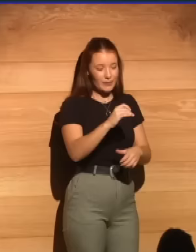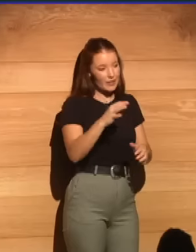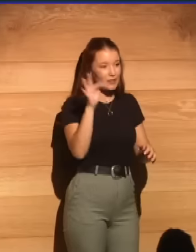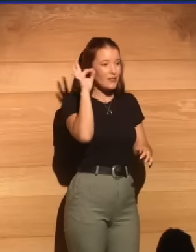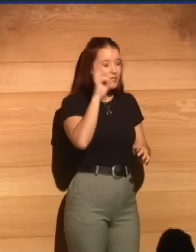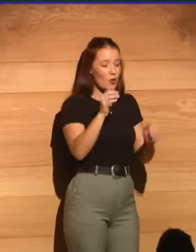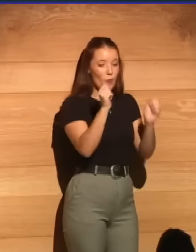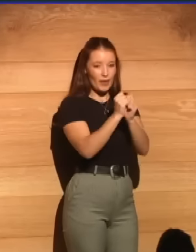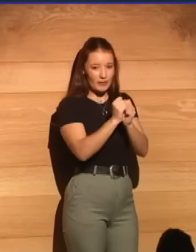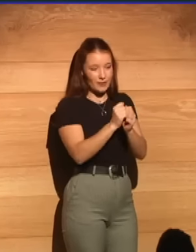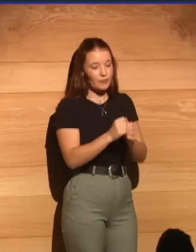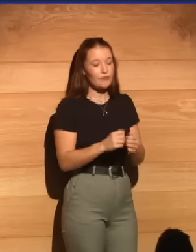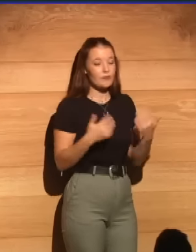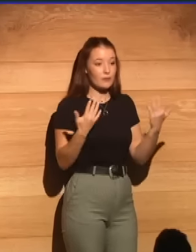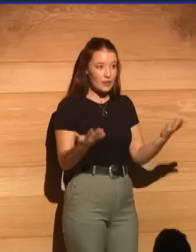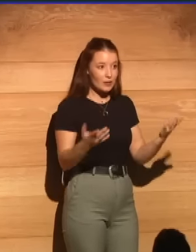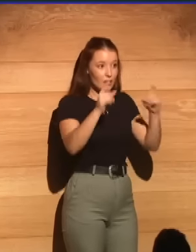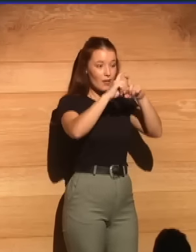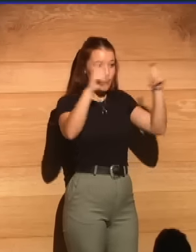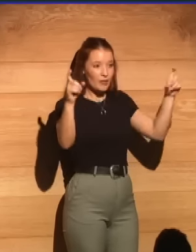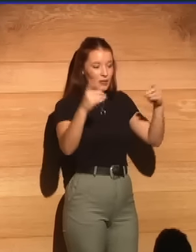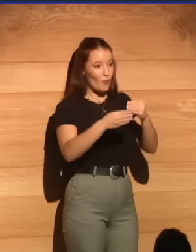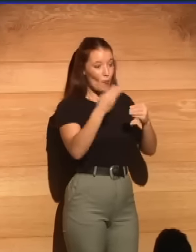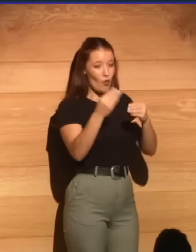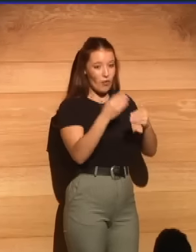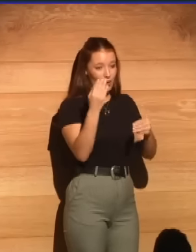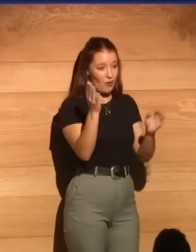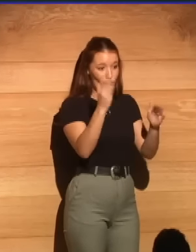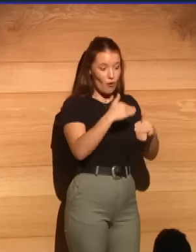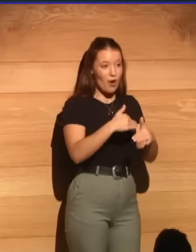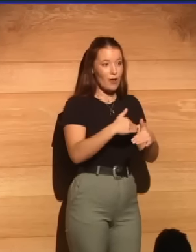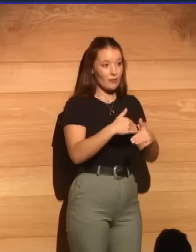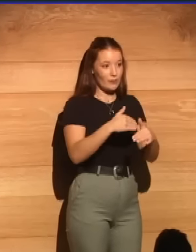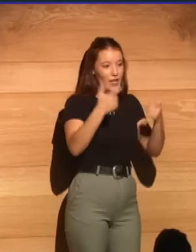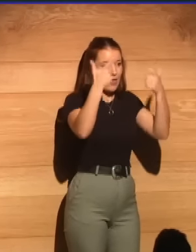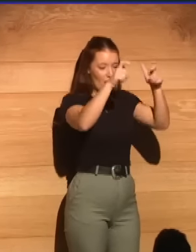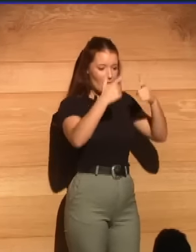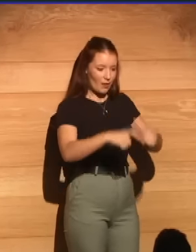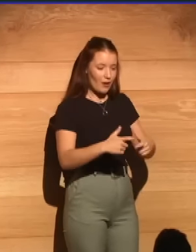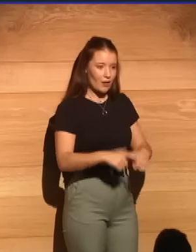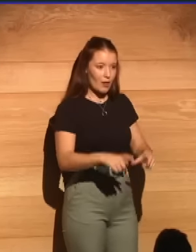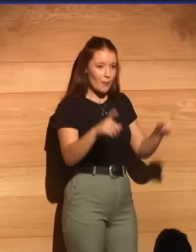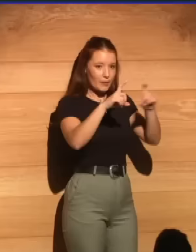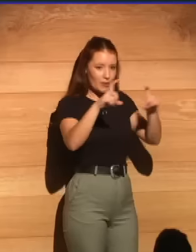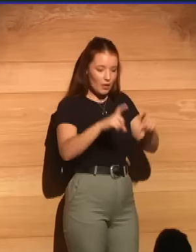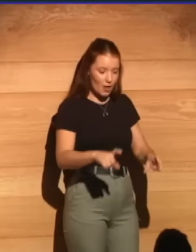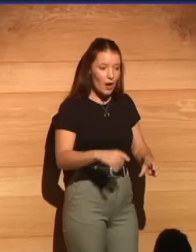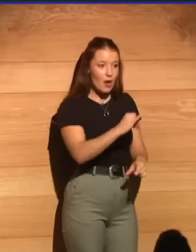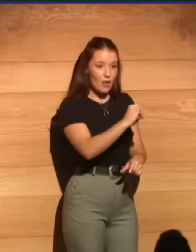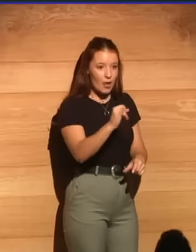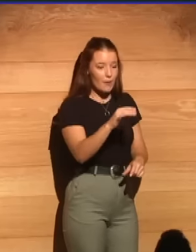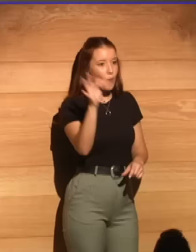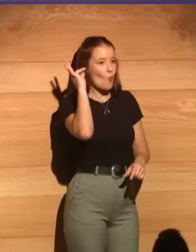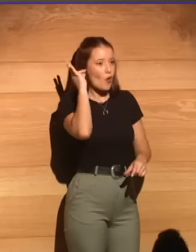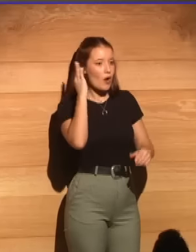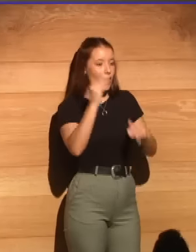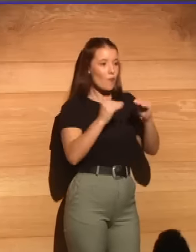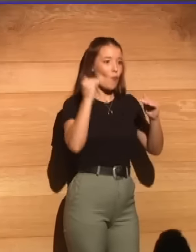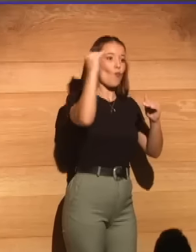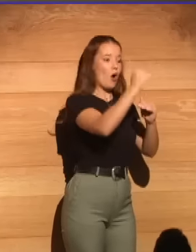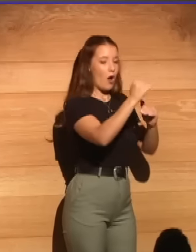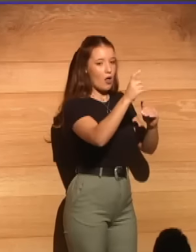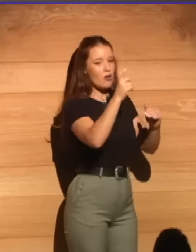en una compañía poco moderna, donde hay mucha jerarquía empresarial, la mujer tiene muchísimas más dificultades para ascender, sobre todo